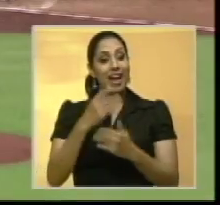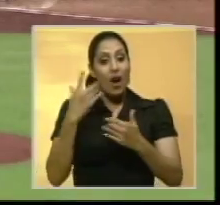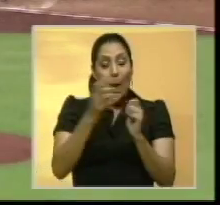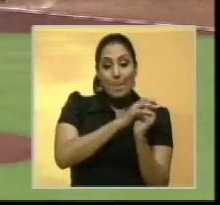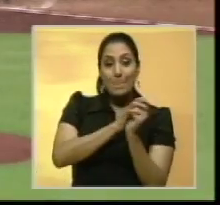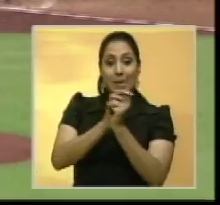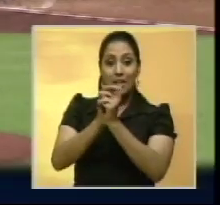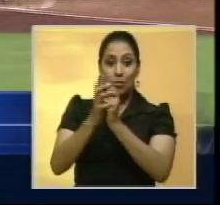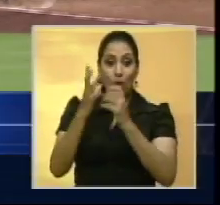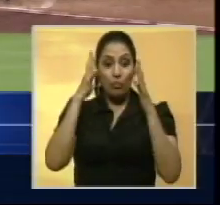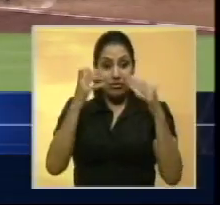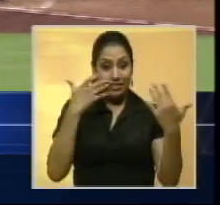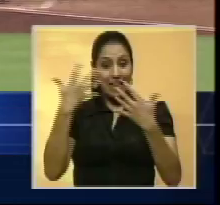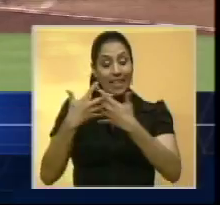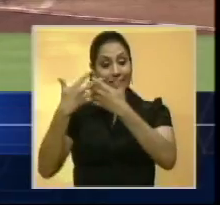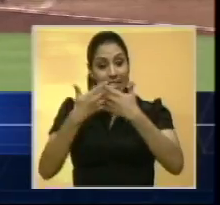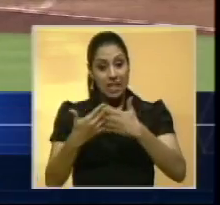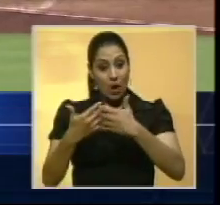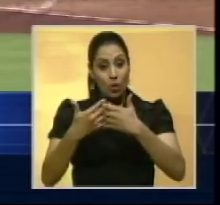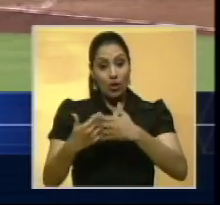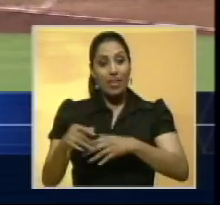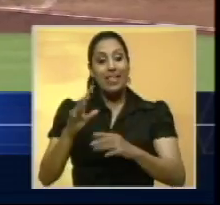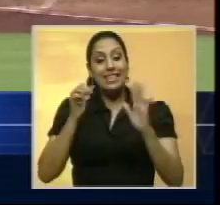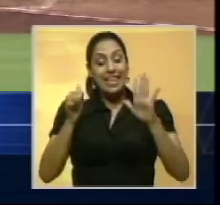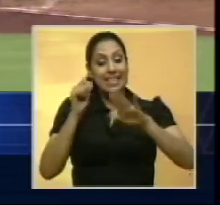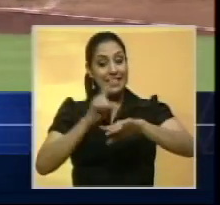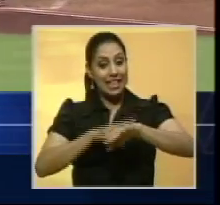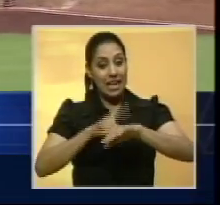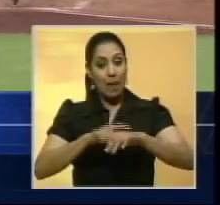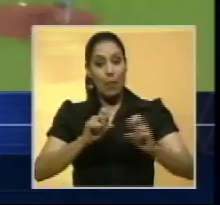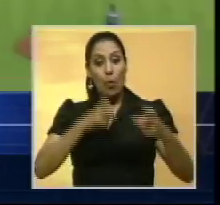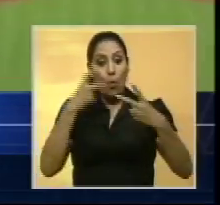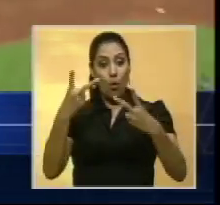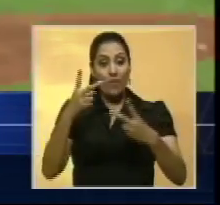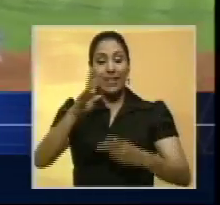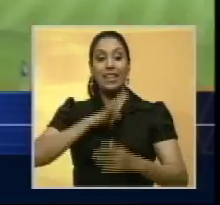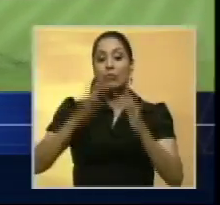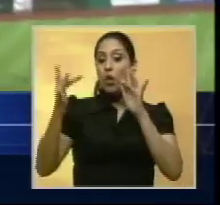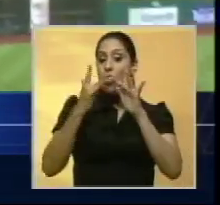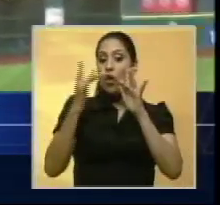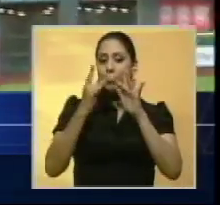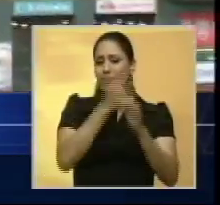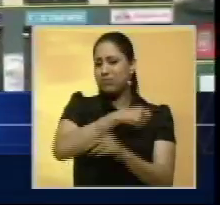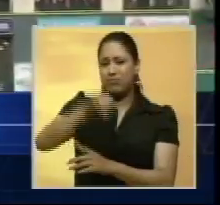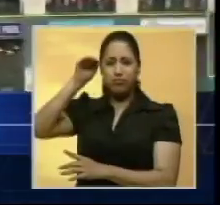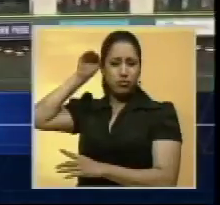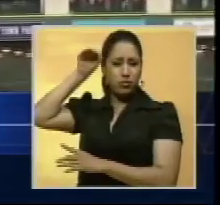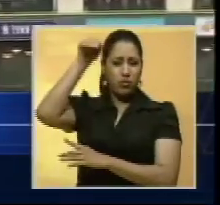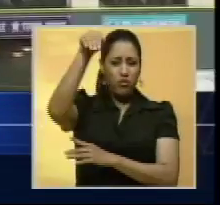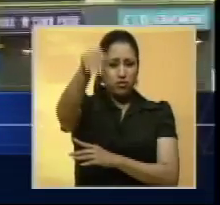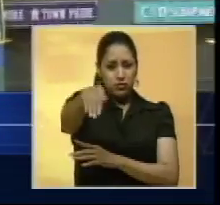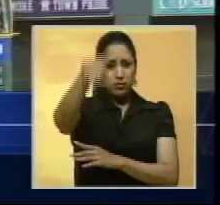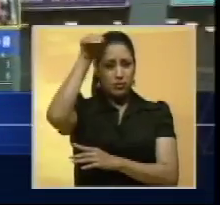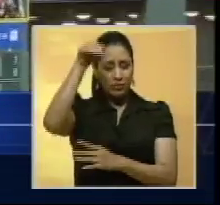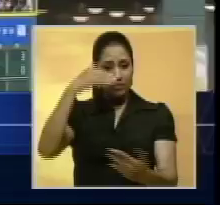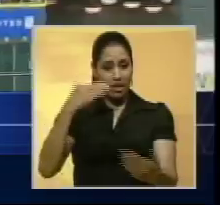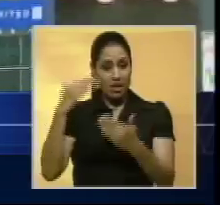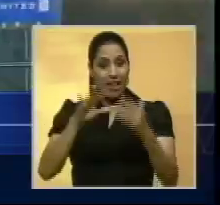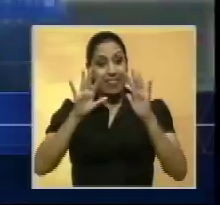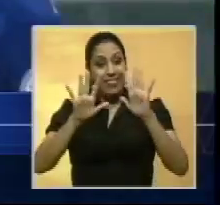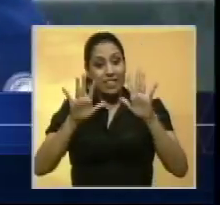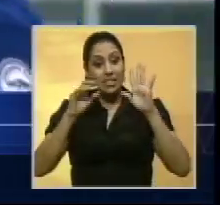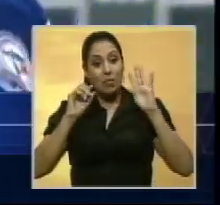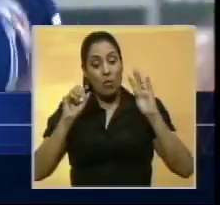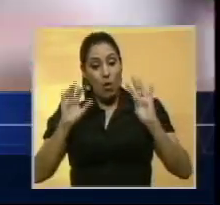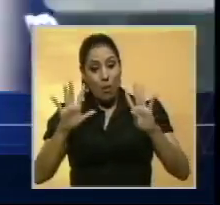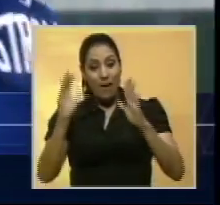Béisbol de Grandes Ligas, Azulejos contra Astros, sexto inning y José Altuve que conecta cuadrangular por el jardín izquierdo,